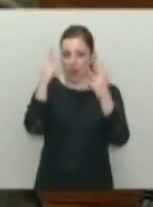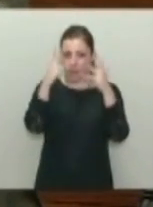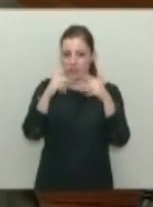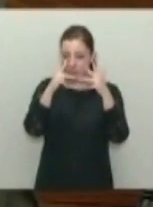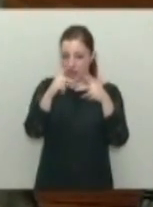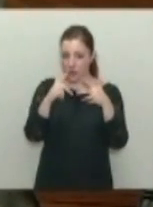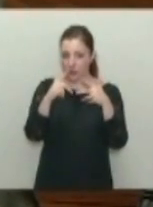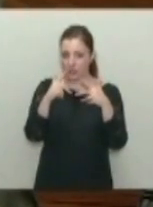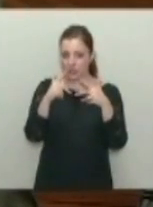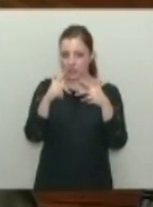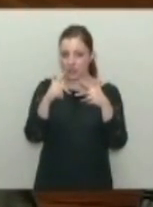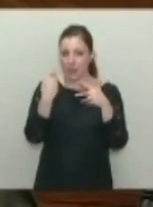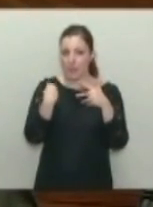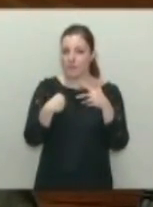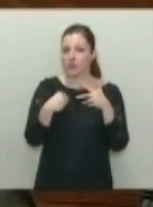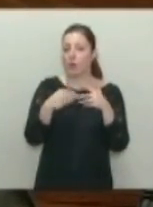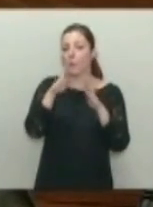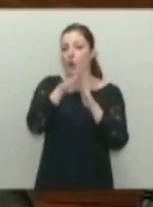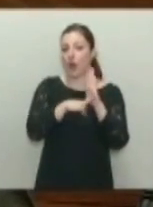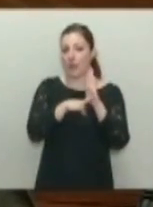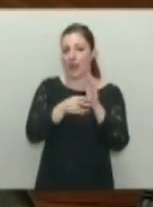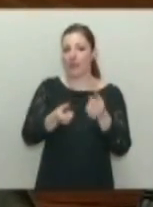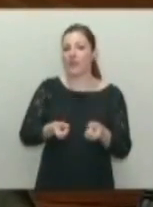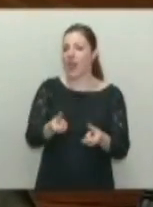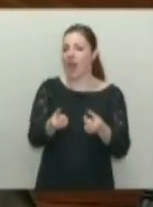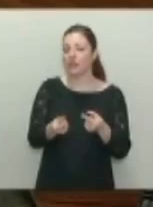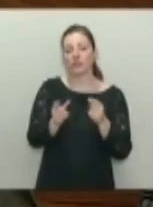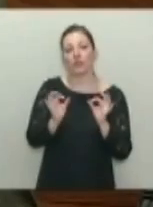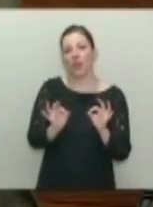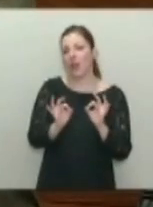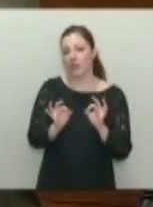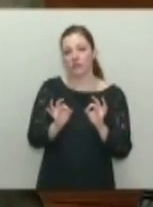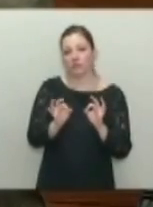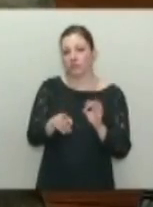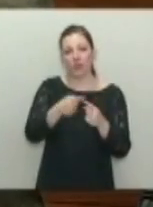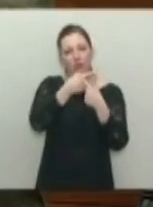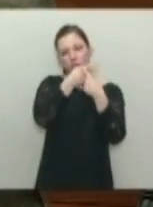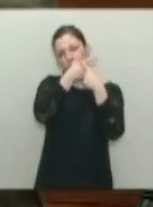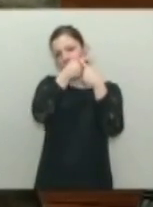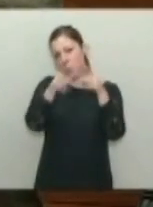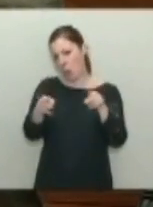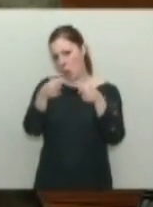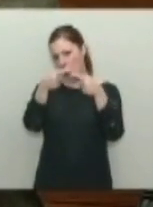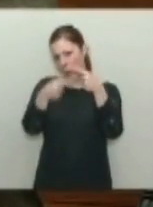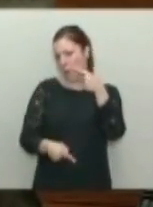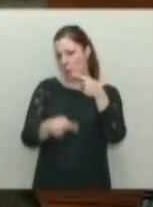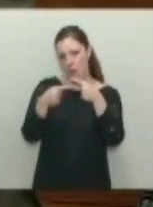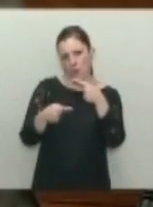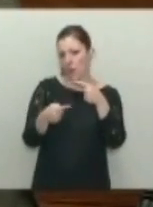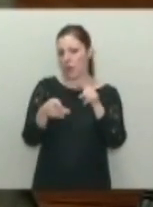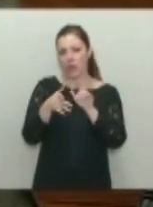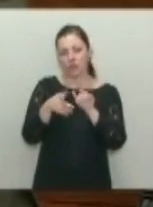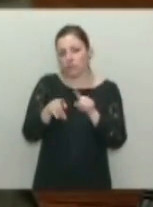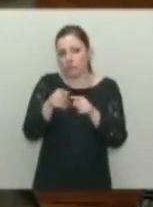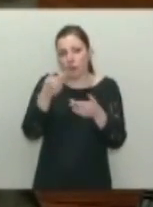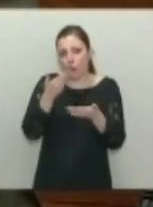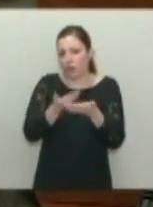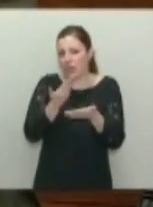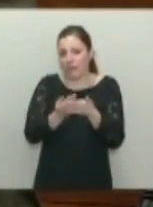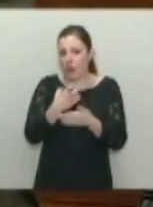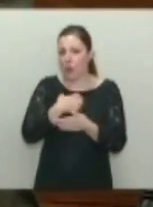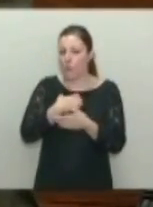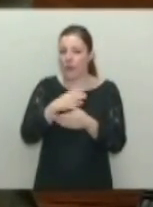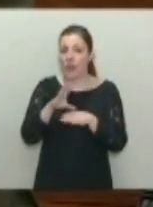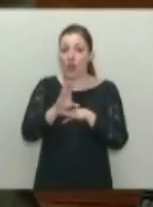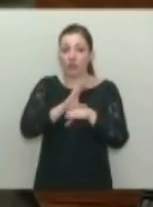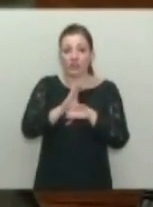que ejecutan cada programa de gasto. Y ahí es donde vemos unas sensibles diferencias que no encontramos justificación. En la Consejería de